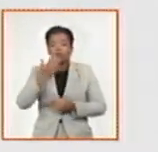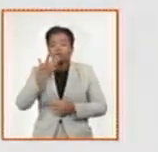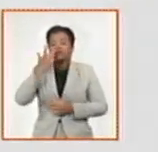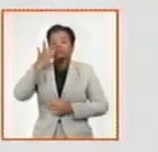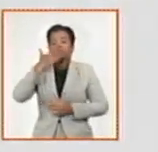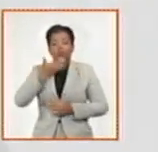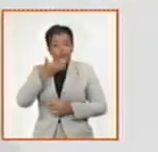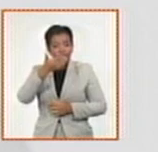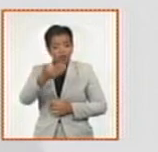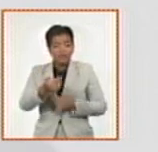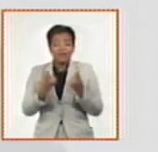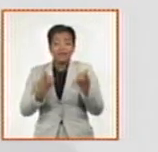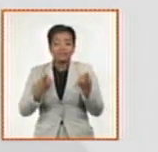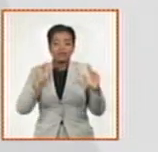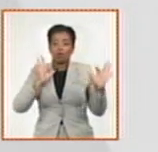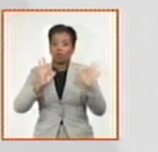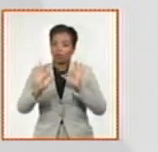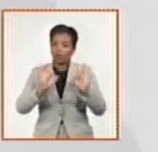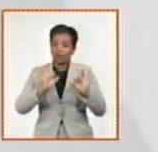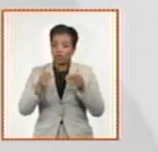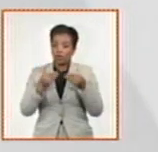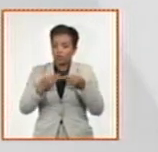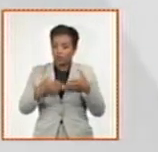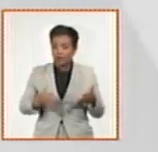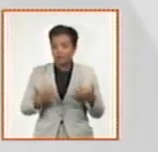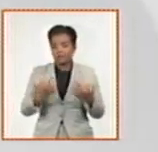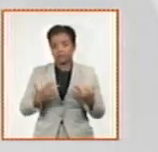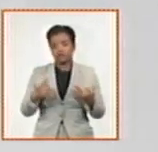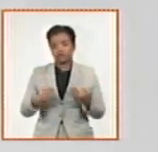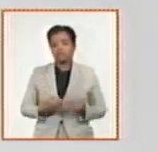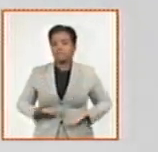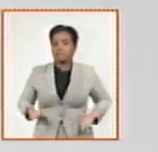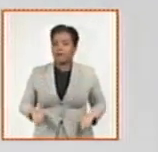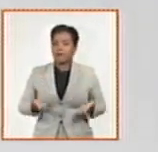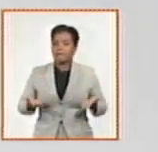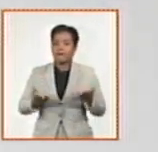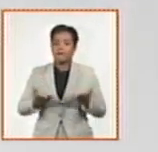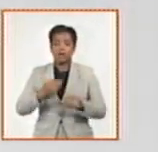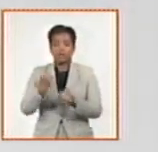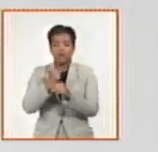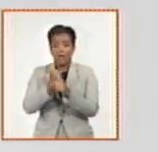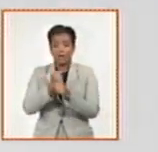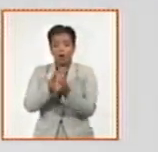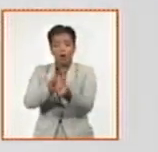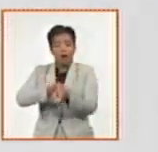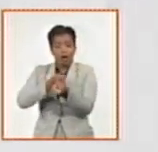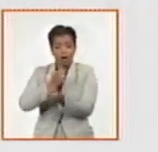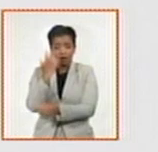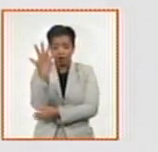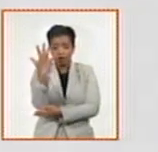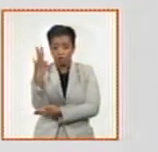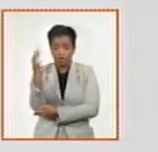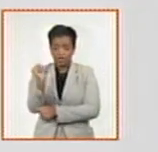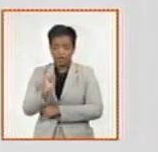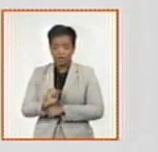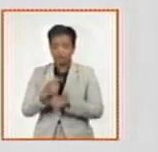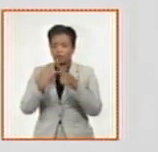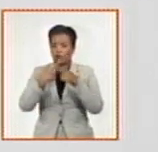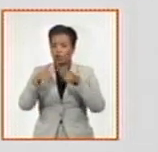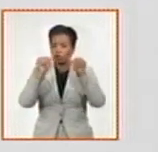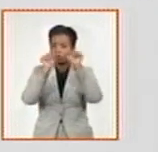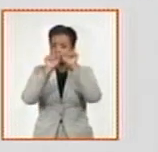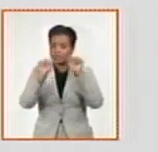esos recursos naturales también nos contribuyó a impulsar la agroecología. Los sistemas agroecológicos también son